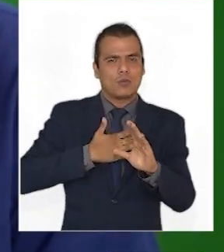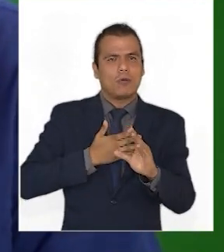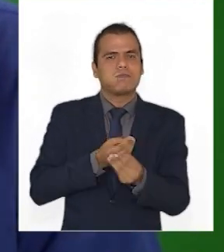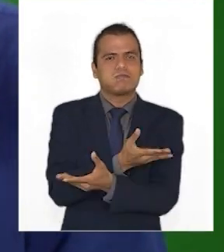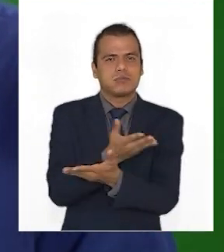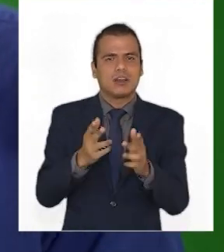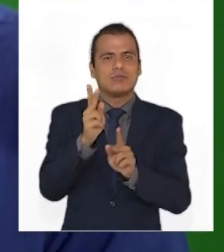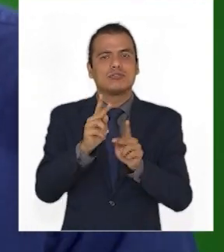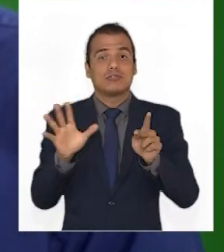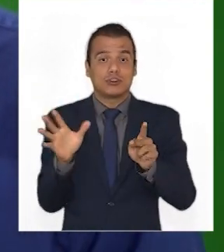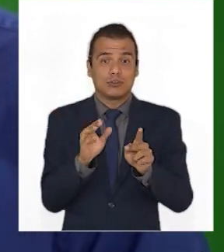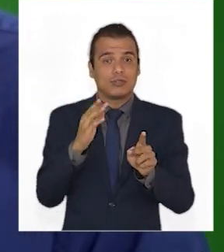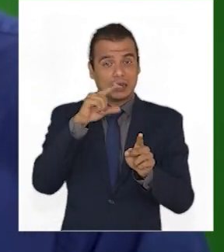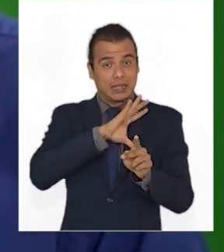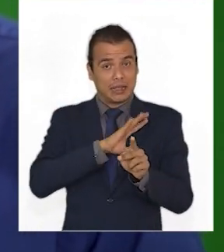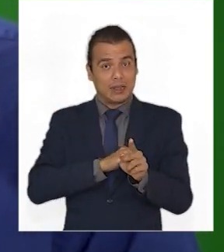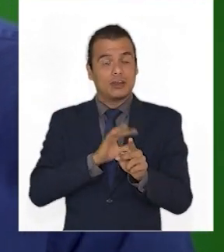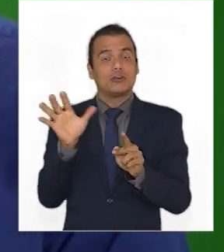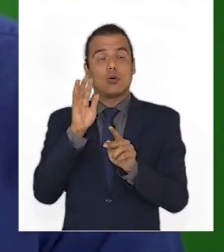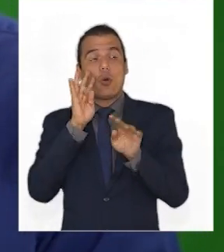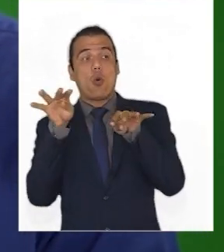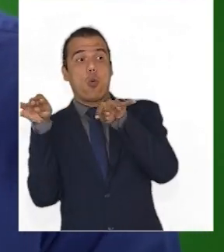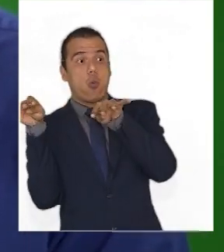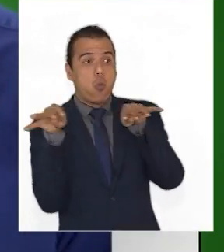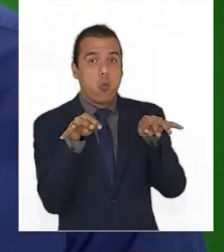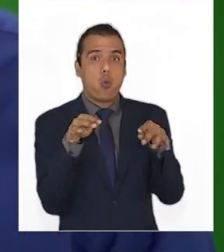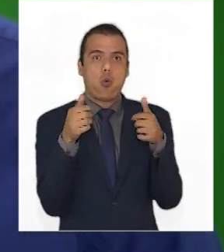ciudad de oportunidades y una ciudad que vuelva a ser